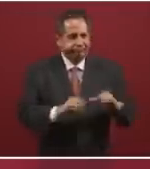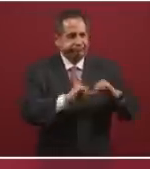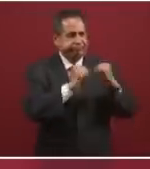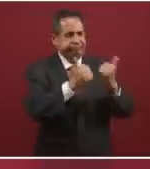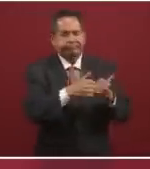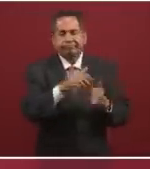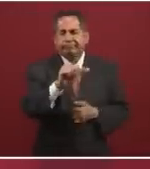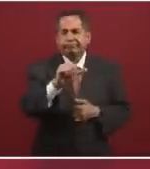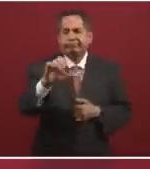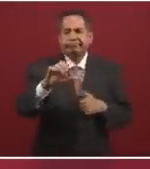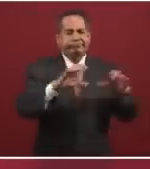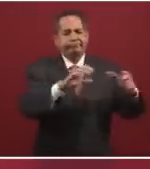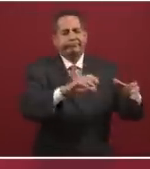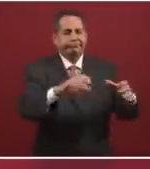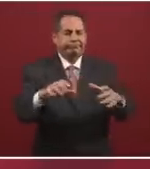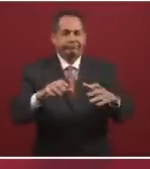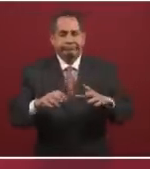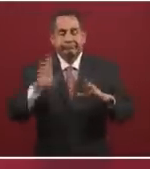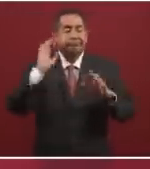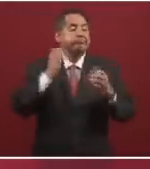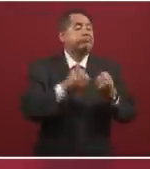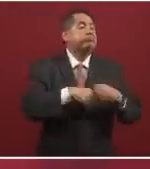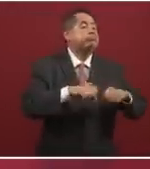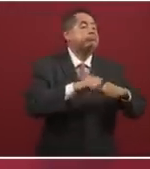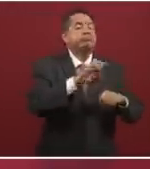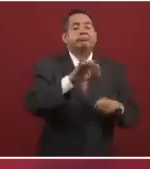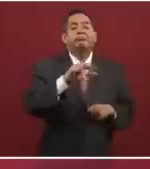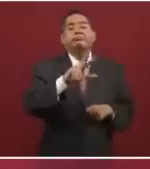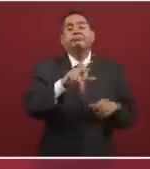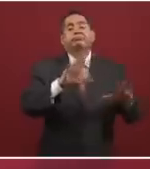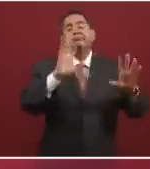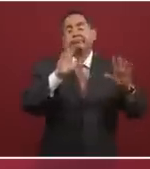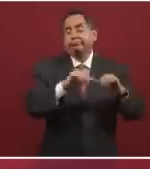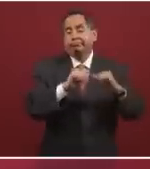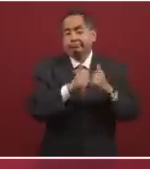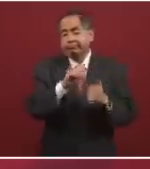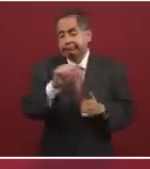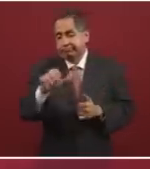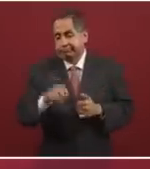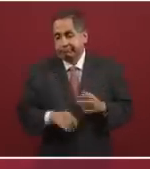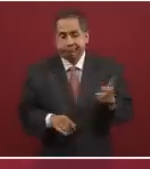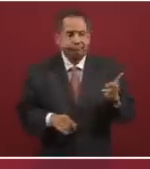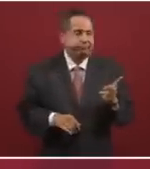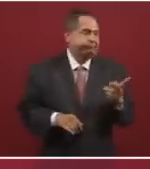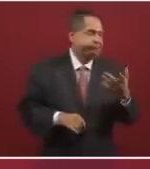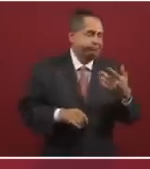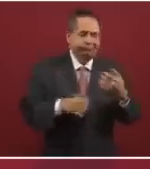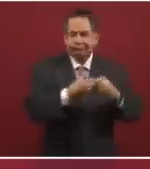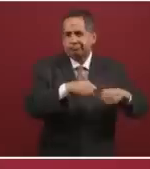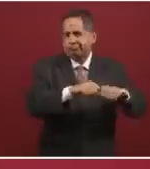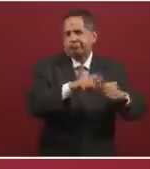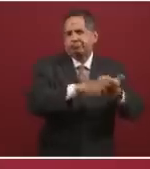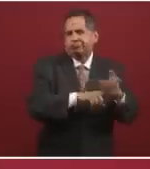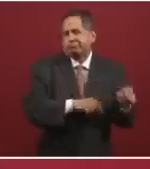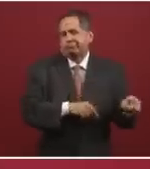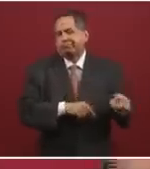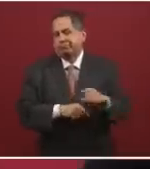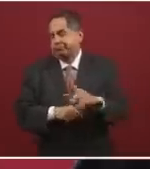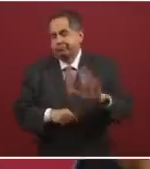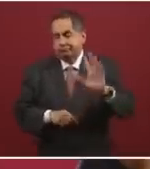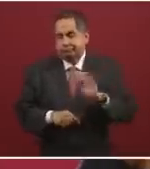organizaciones de la llamada sociedad civil o organizaciones sociales,